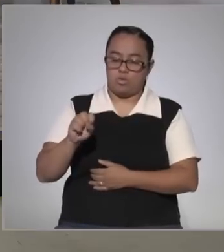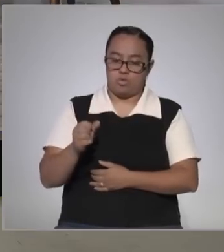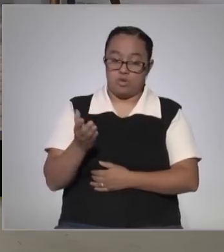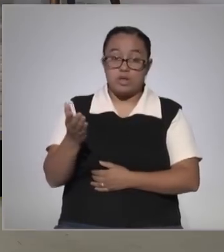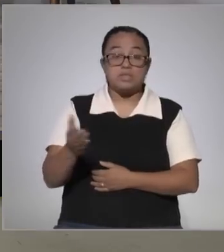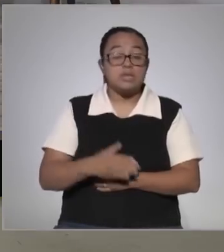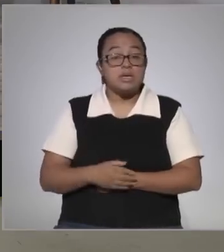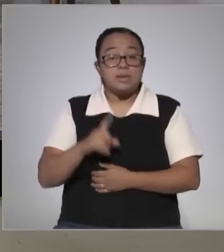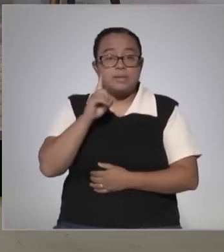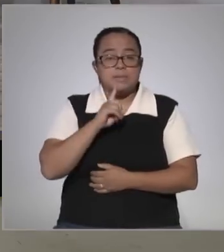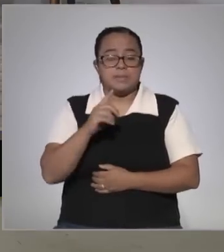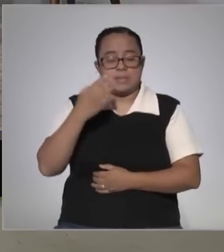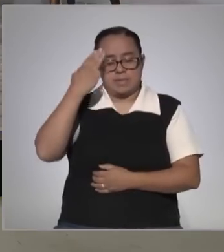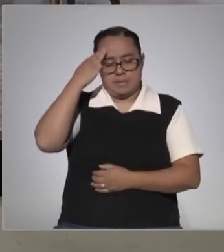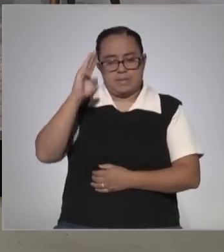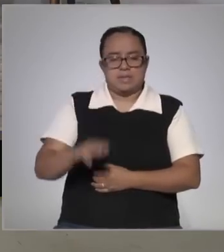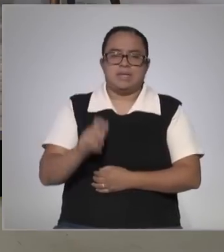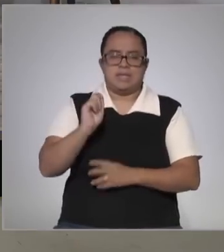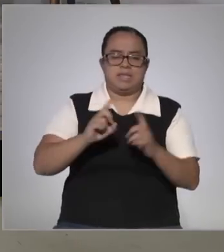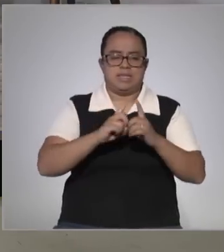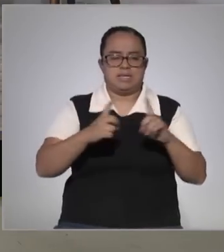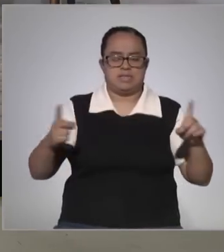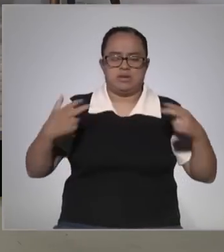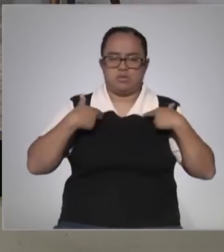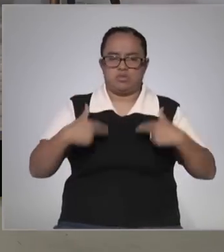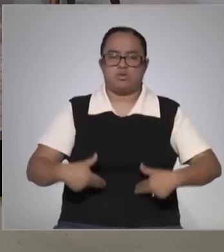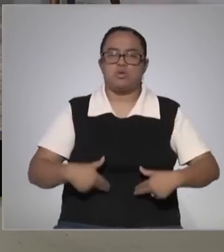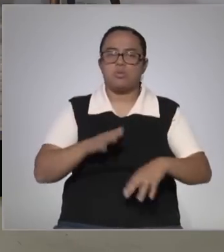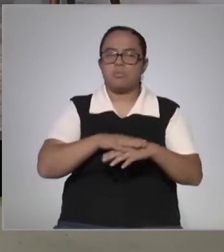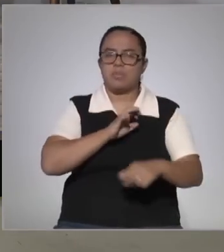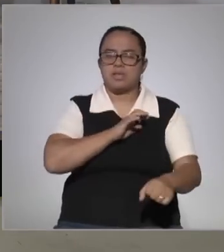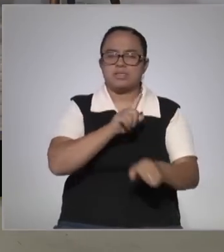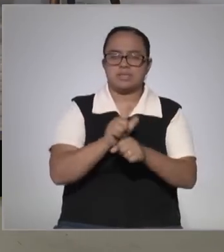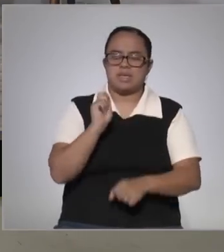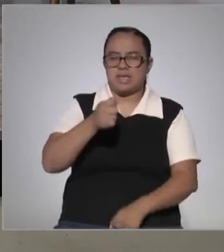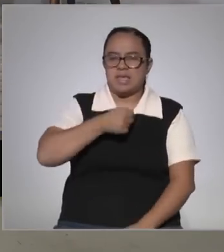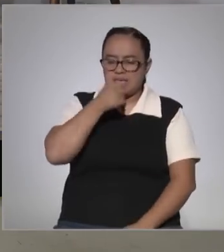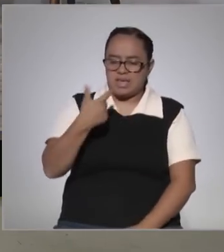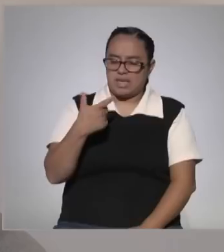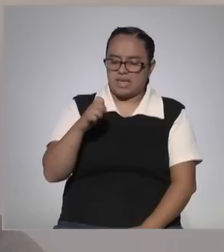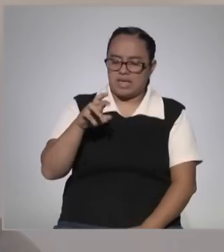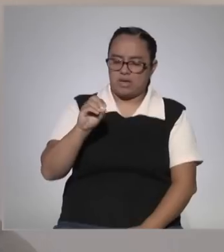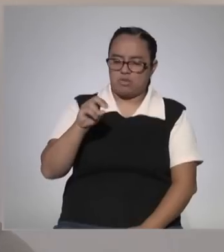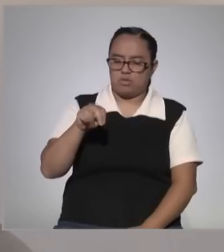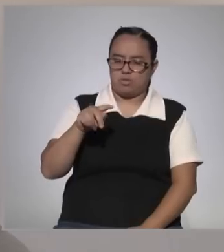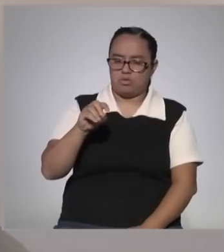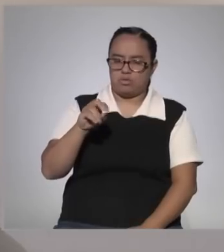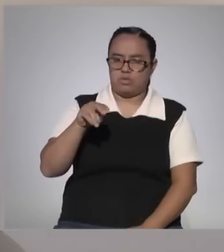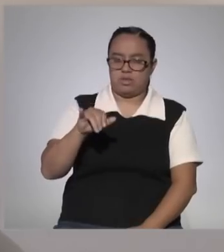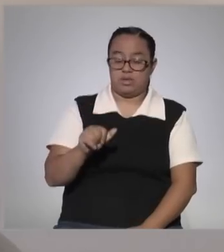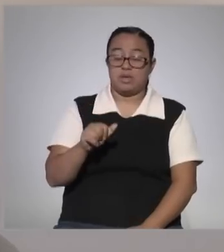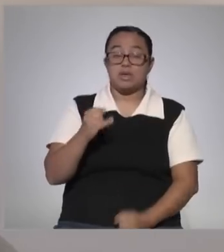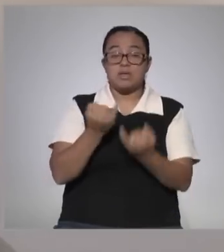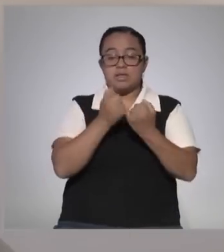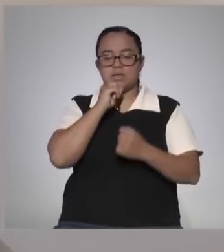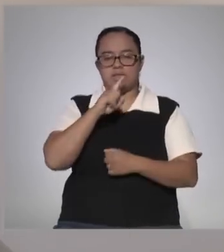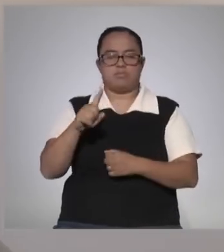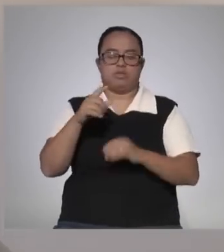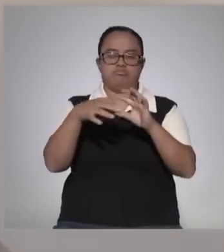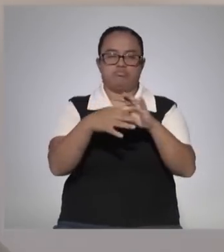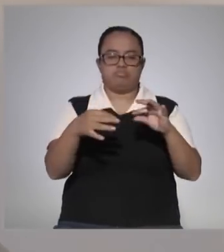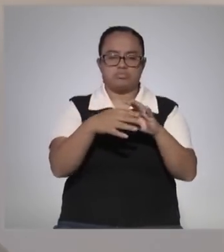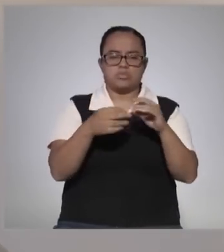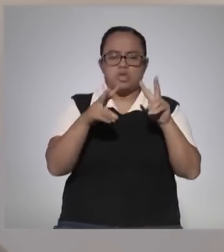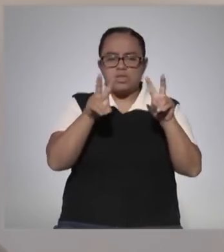Cermeño. Ella es maestra en Desarrollo Humano con especialidad en Gerontología Social, integrante del Seminario Universitario